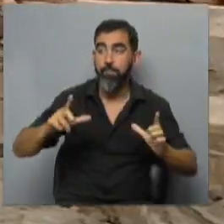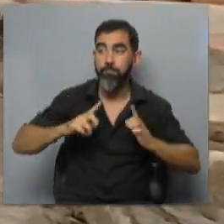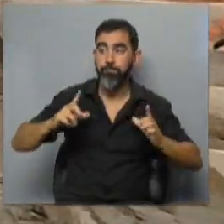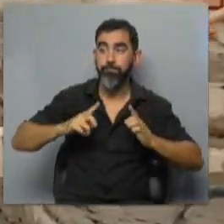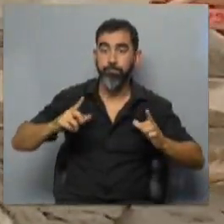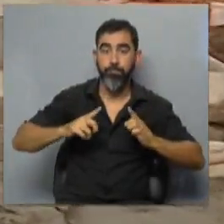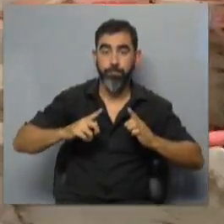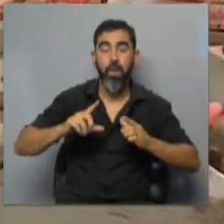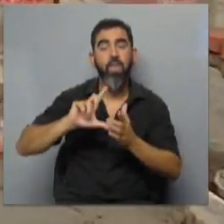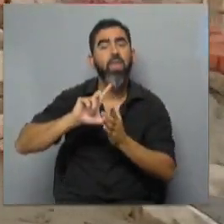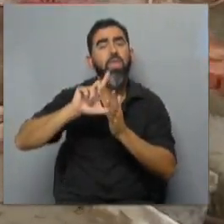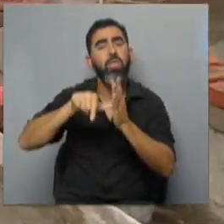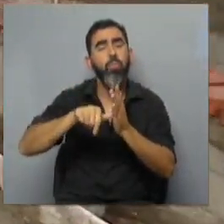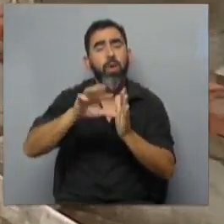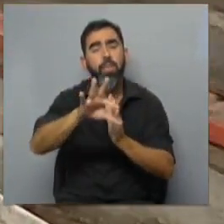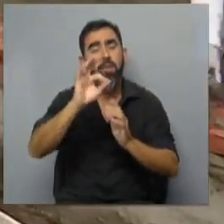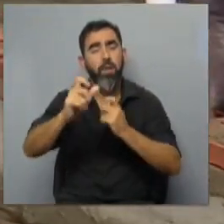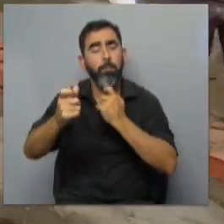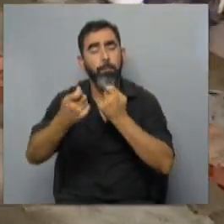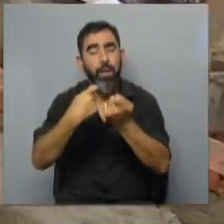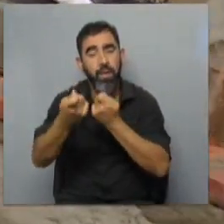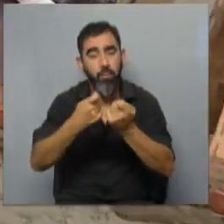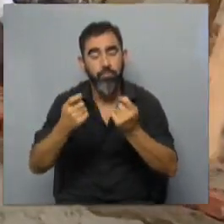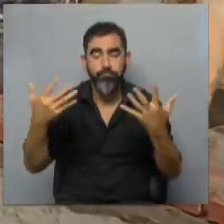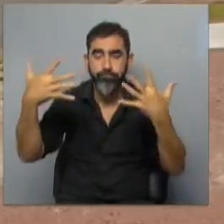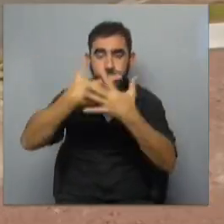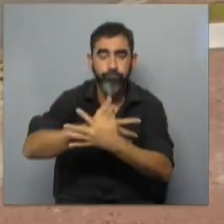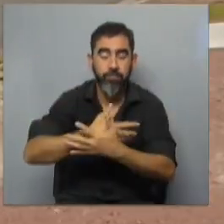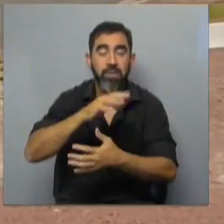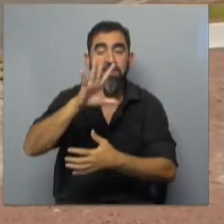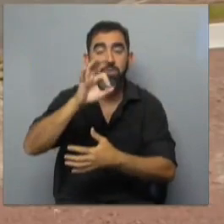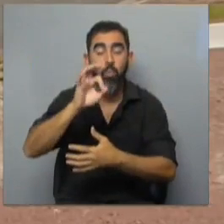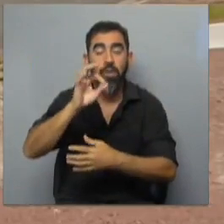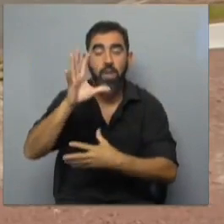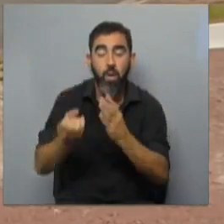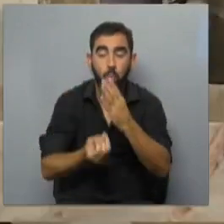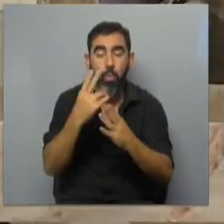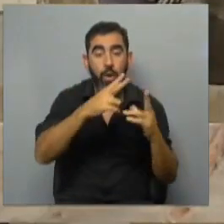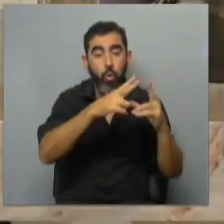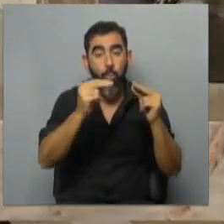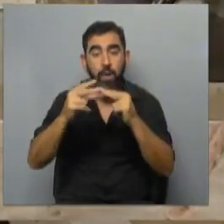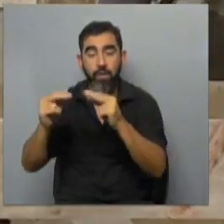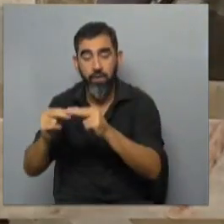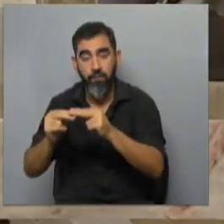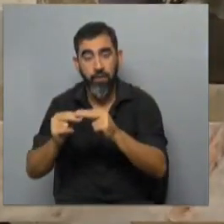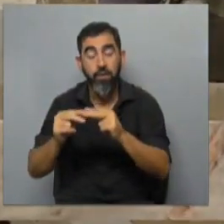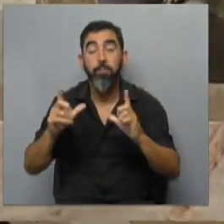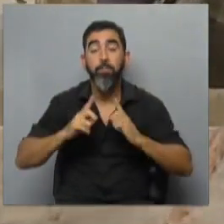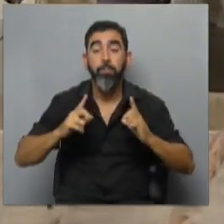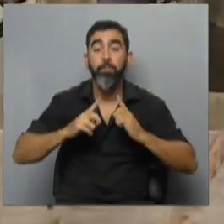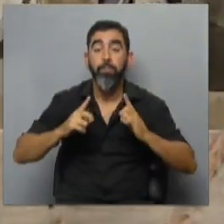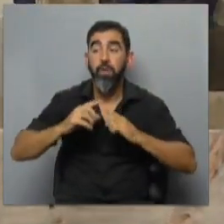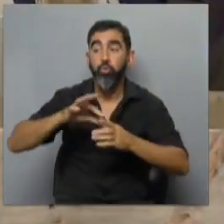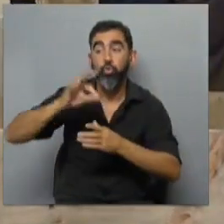el atraso en la designación de los préstamos provoca perjuicios para más de 50 nuevas cooperativas de fútbol que esperan los